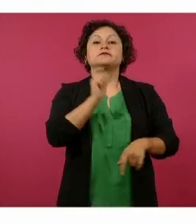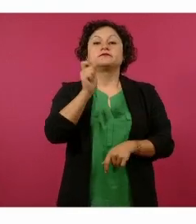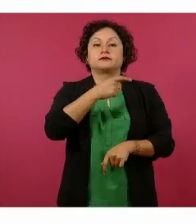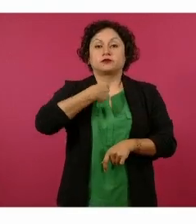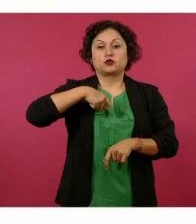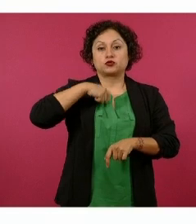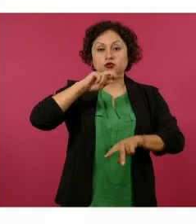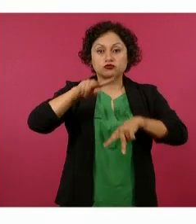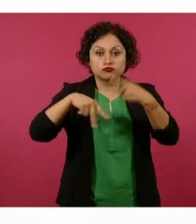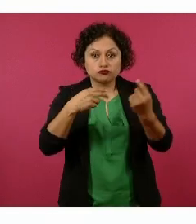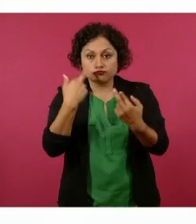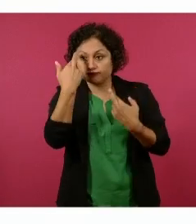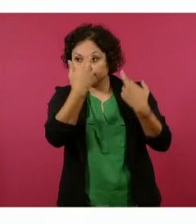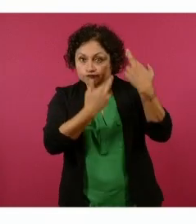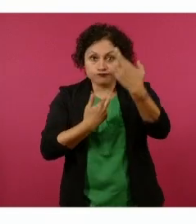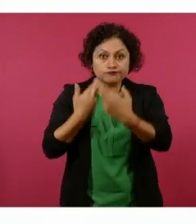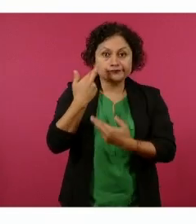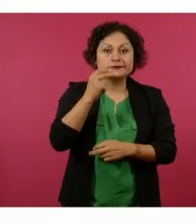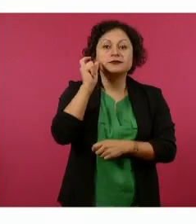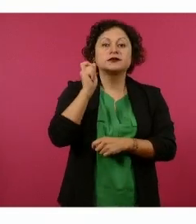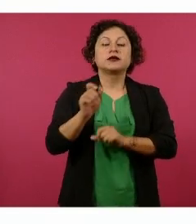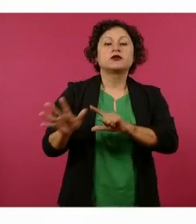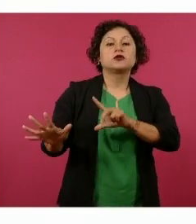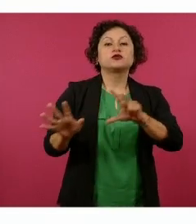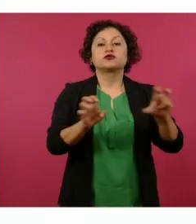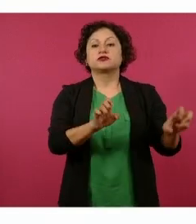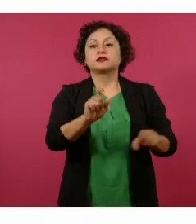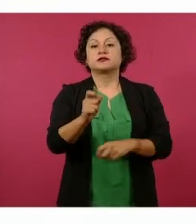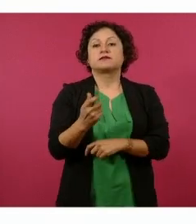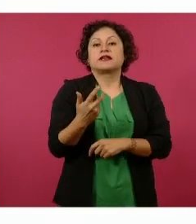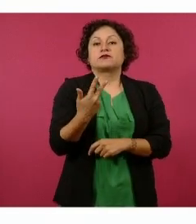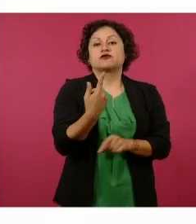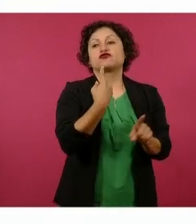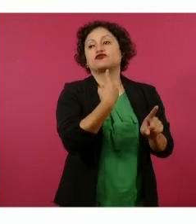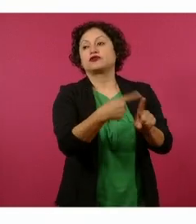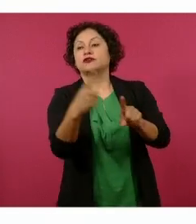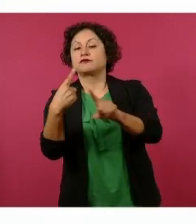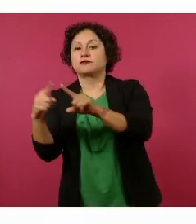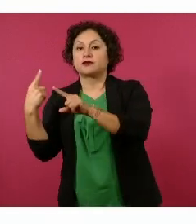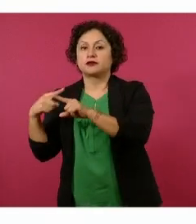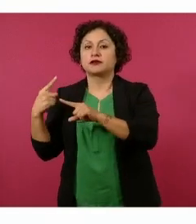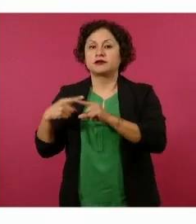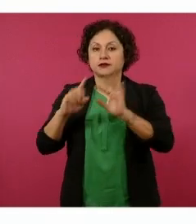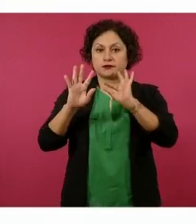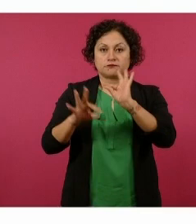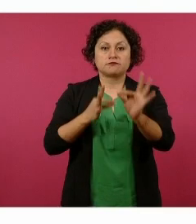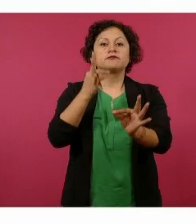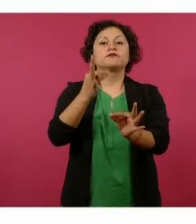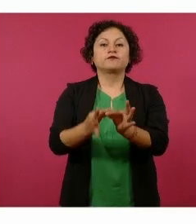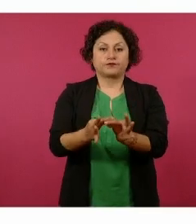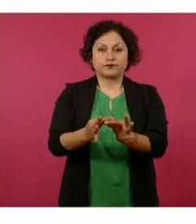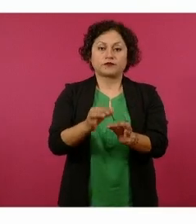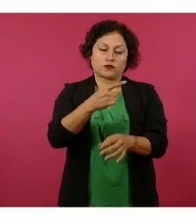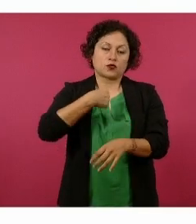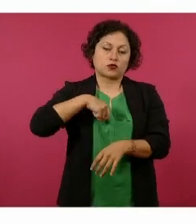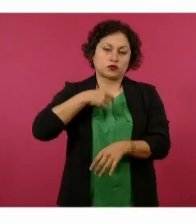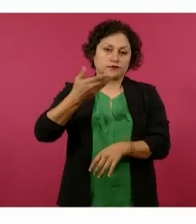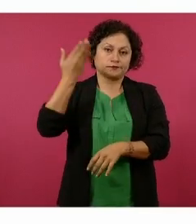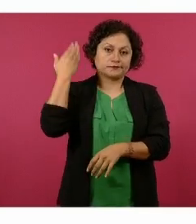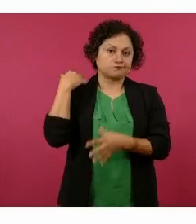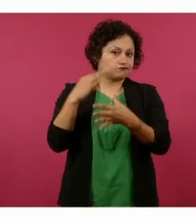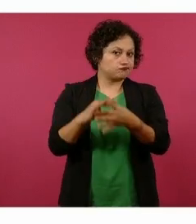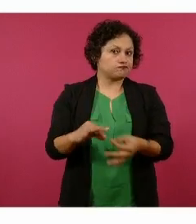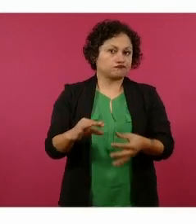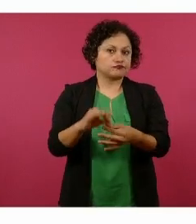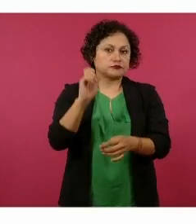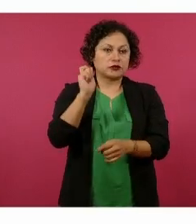para este periodo 828 verificaciones. En todas ellas, como ha sido reiterado cada semana, se